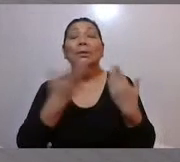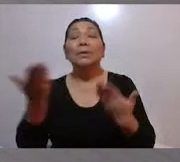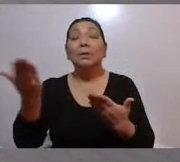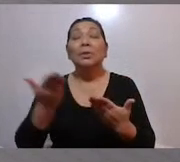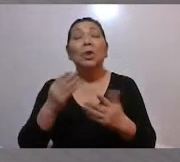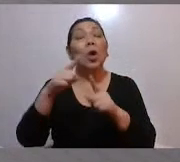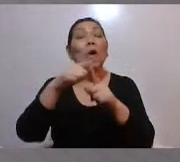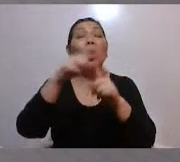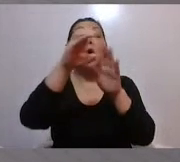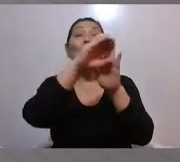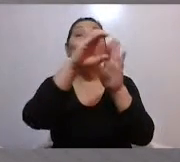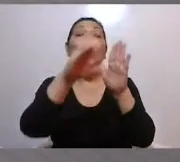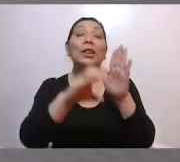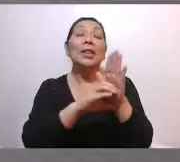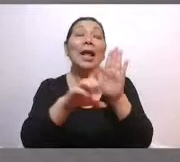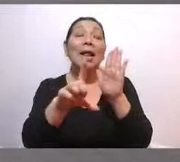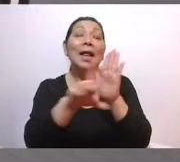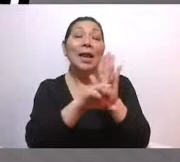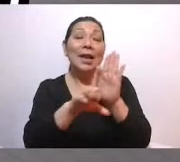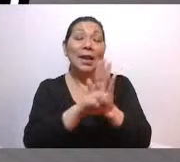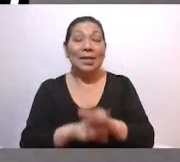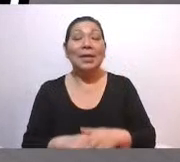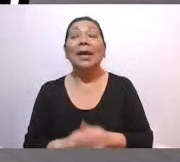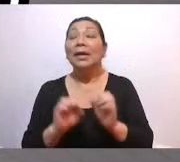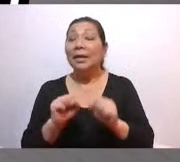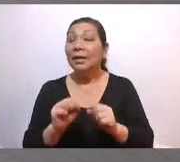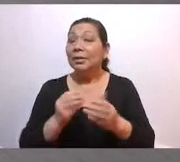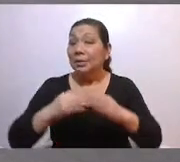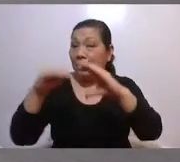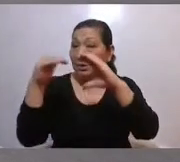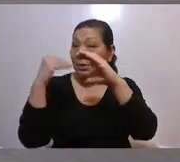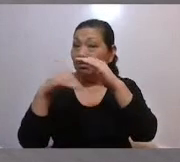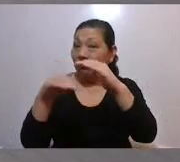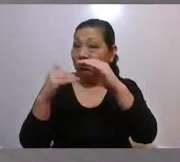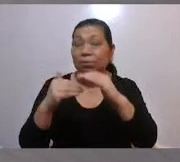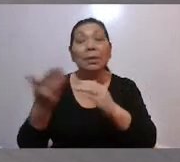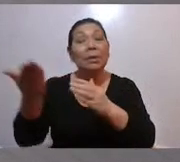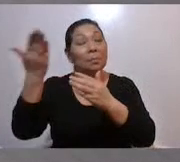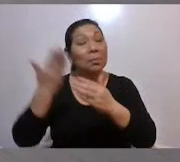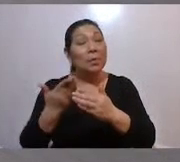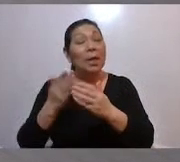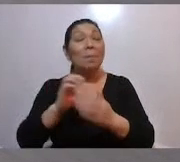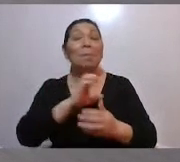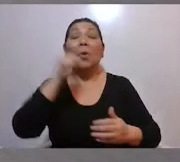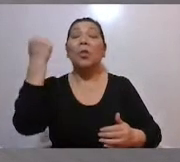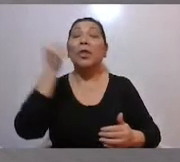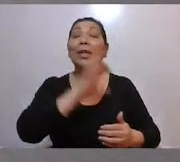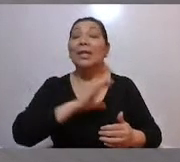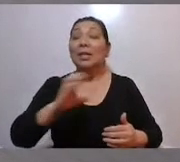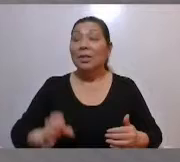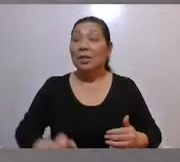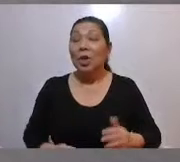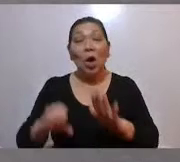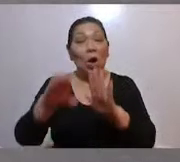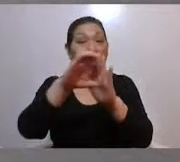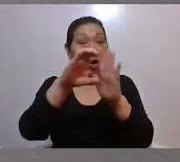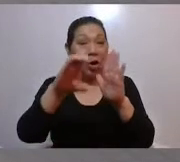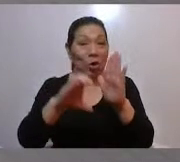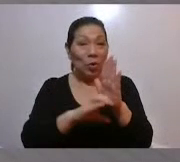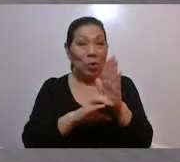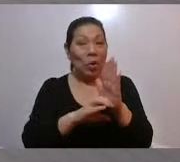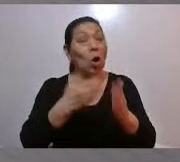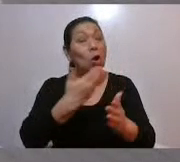asignadas directamente por la Constitución o las leyes orgánicas, que delimiten los ámbitos propios de los poderes del Estado, los